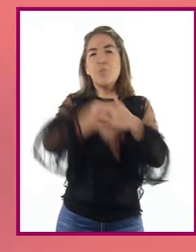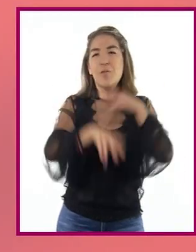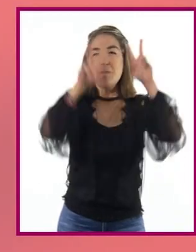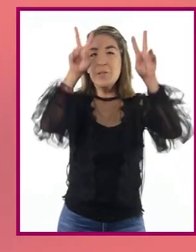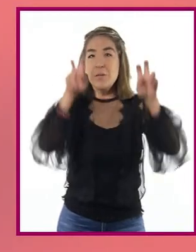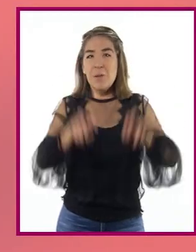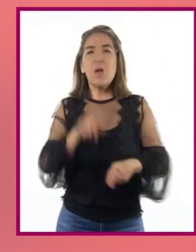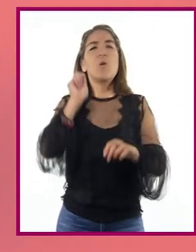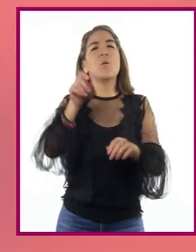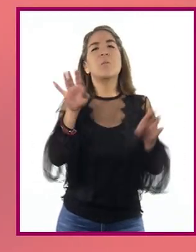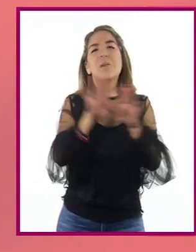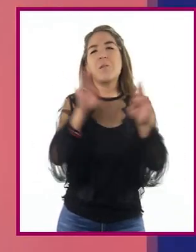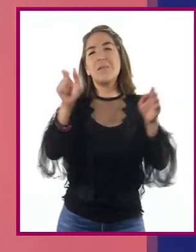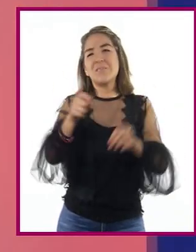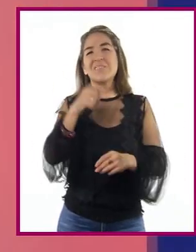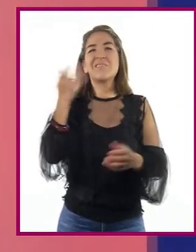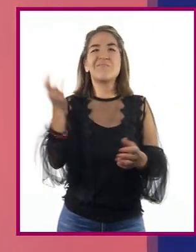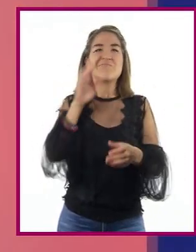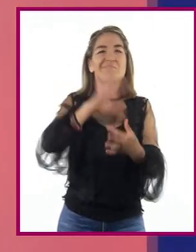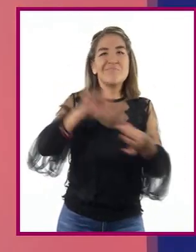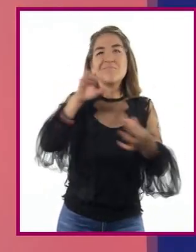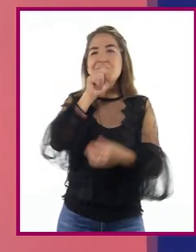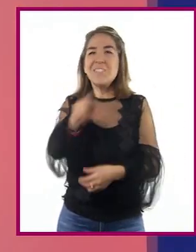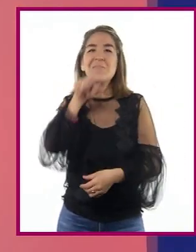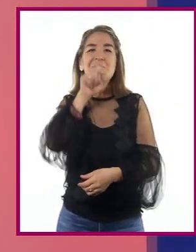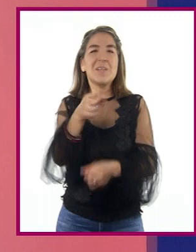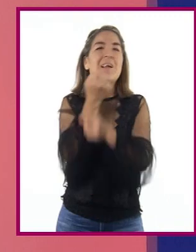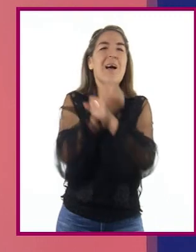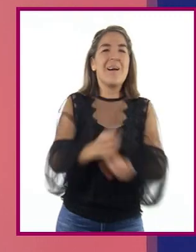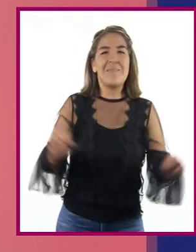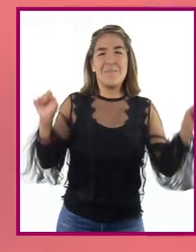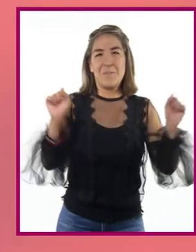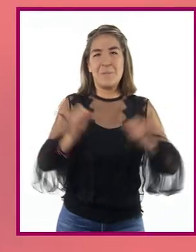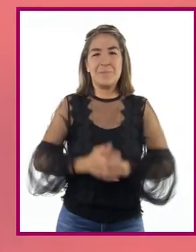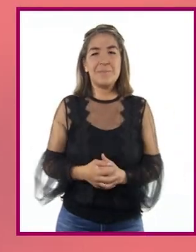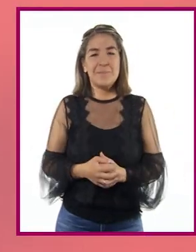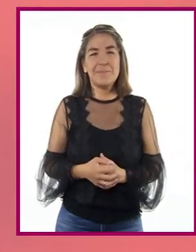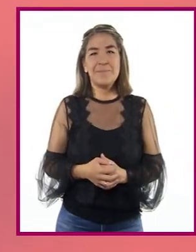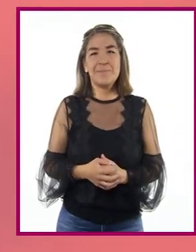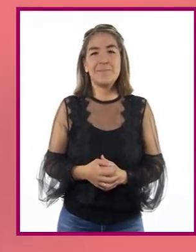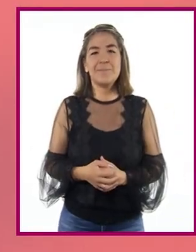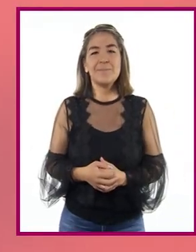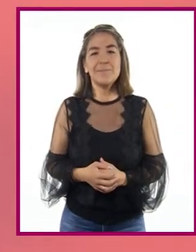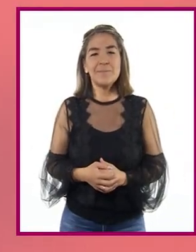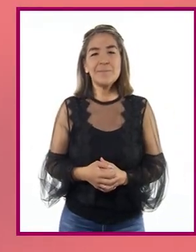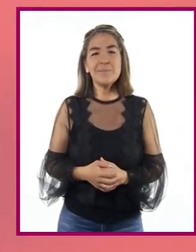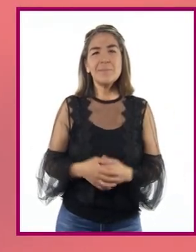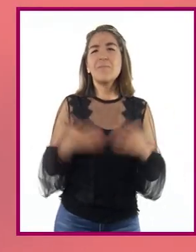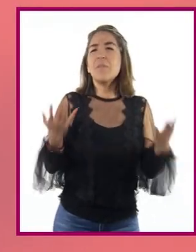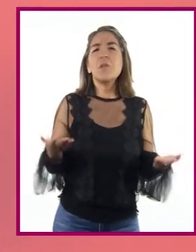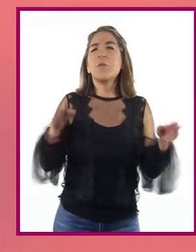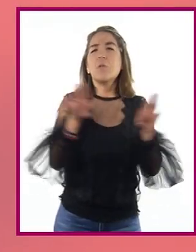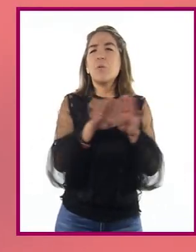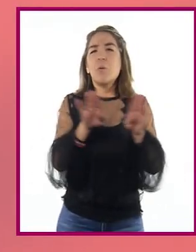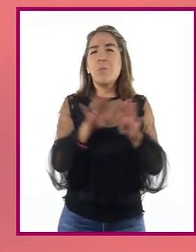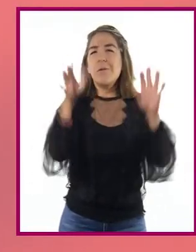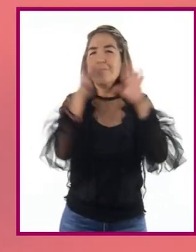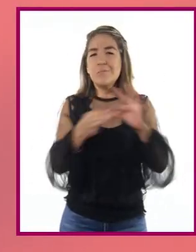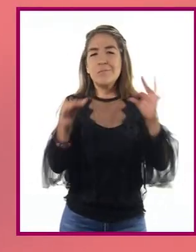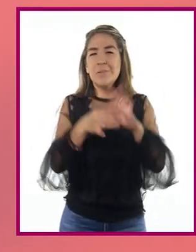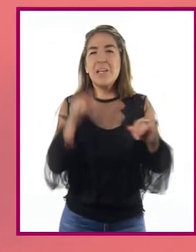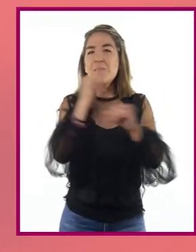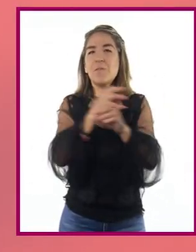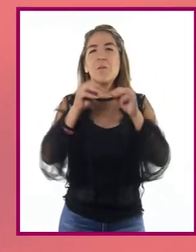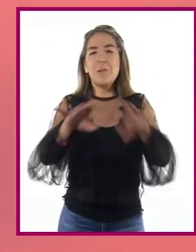sus argumentos pierdan cohesión ni coherencia. ¿Cómo podríamos definir